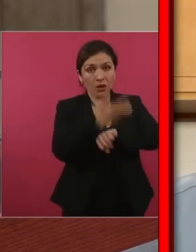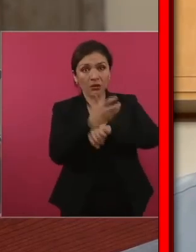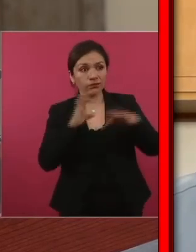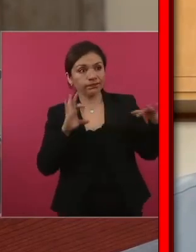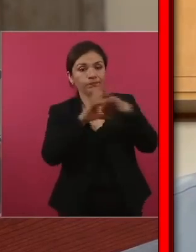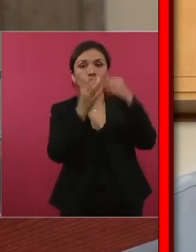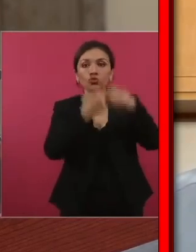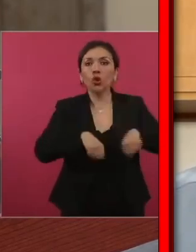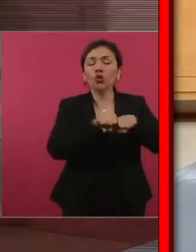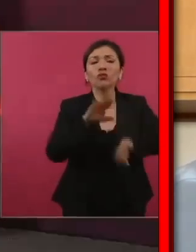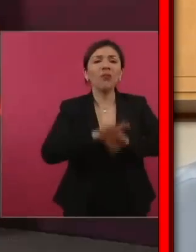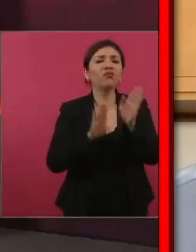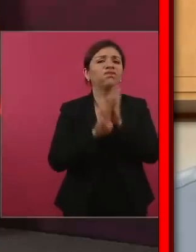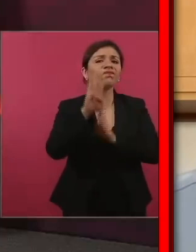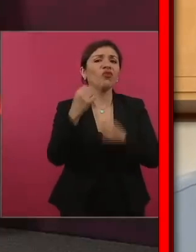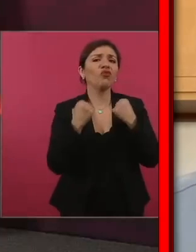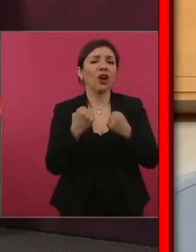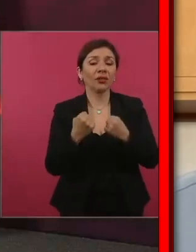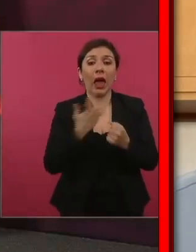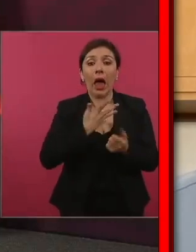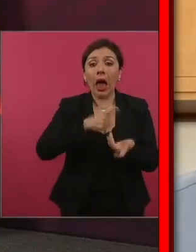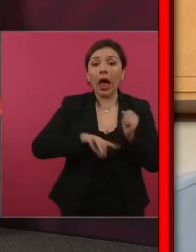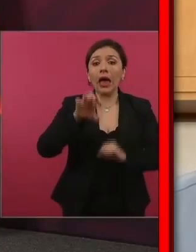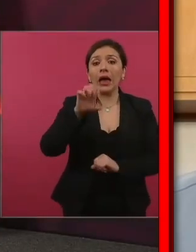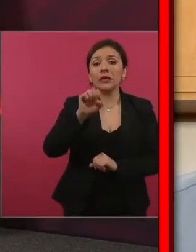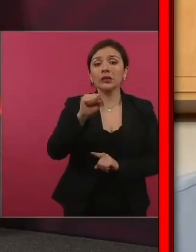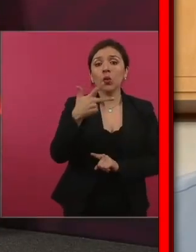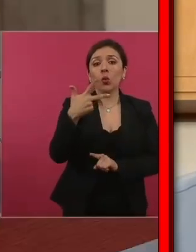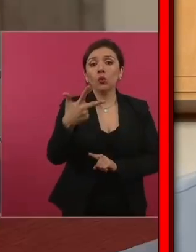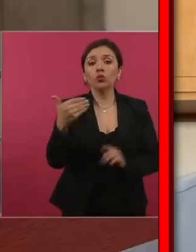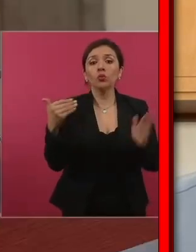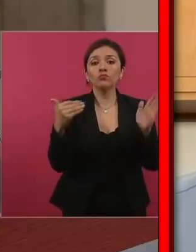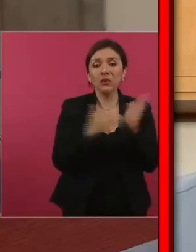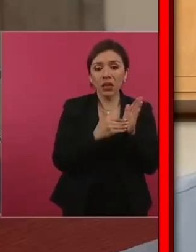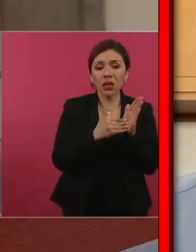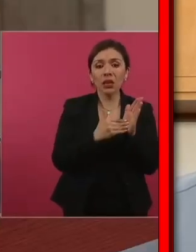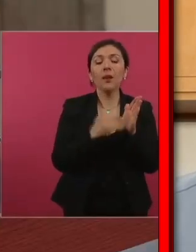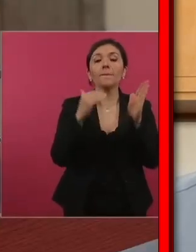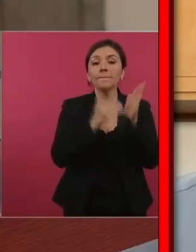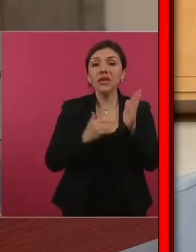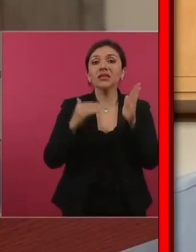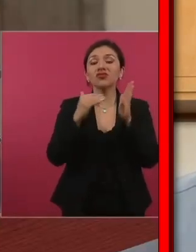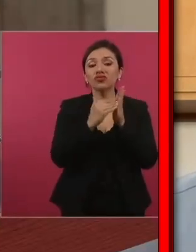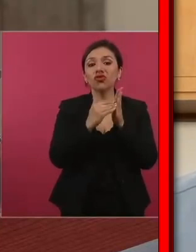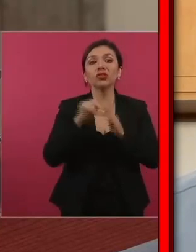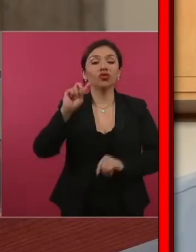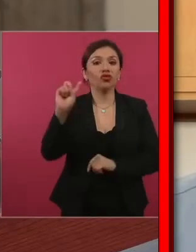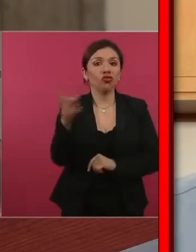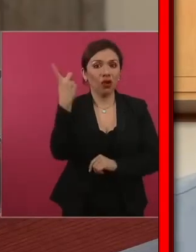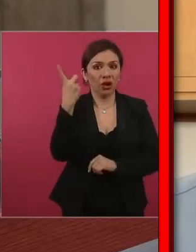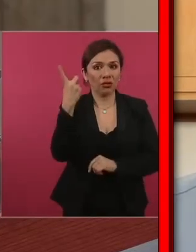principal socio comercial sesenta y ocho mil millones de